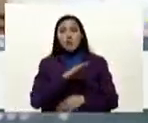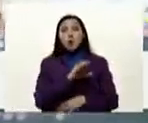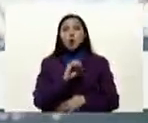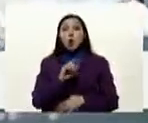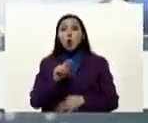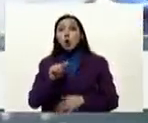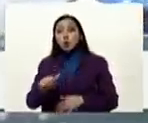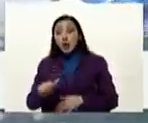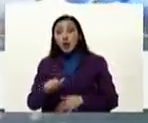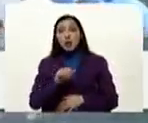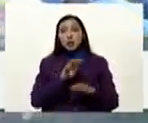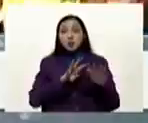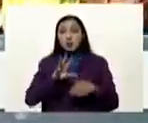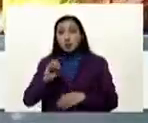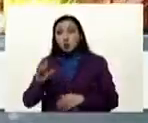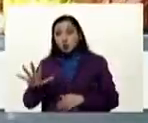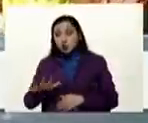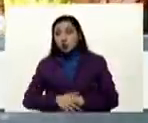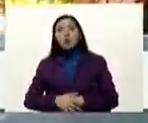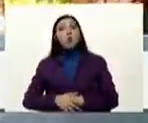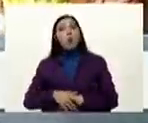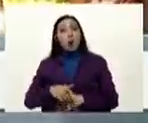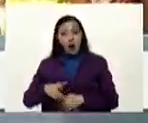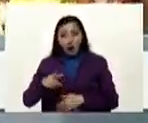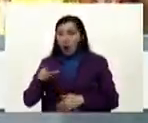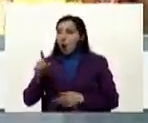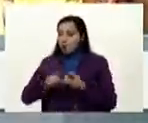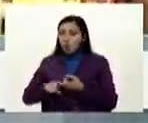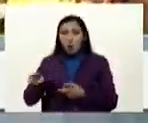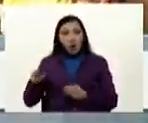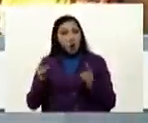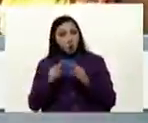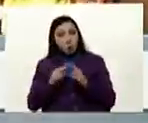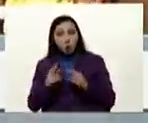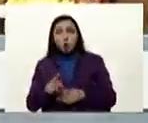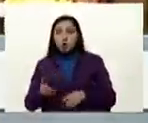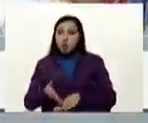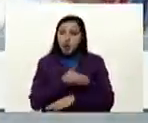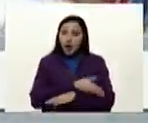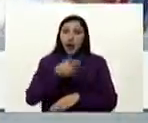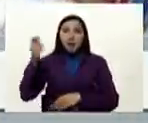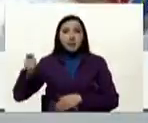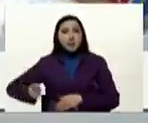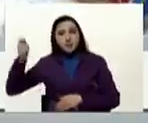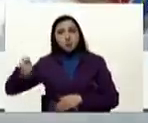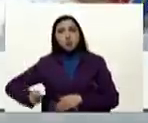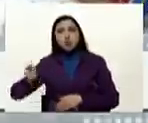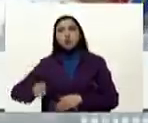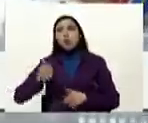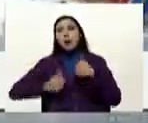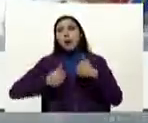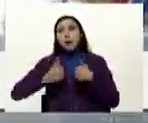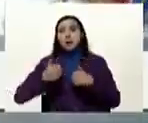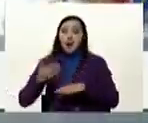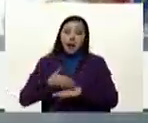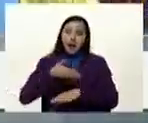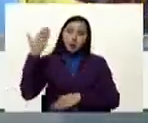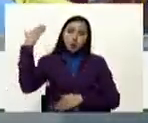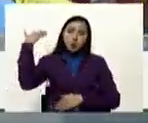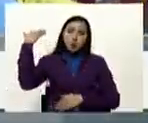esa zona. Eran los pateaderos de Silita, cuando era candidata, cuando era diputada, en aquella